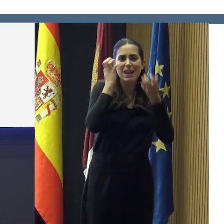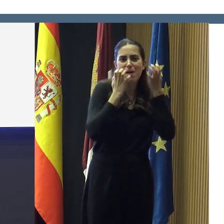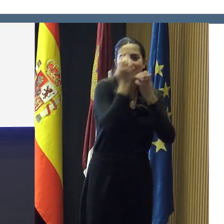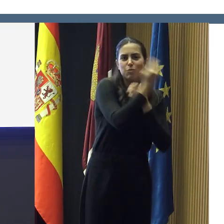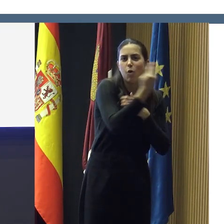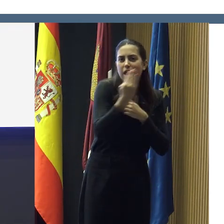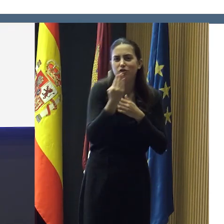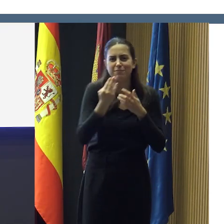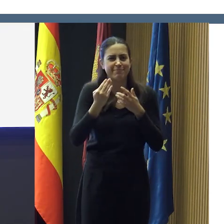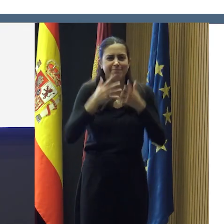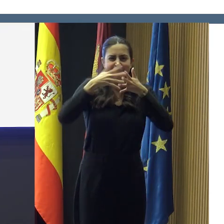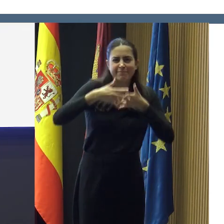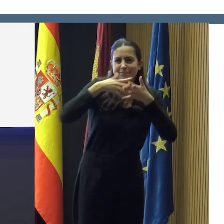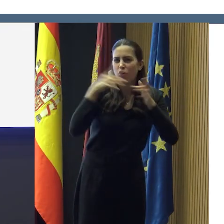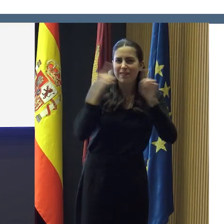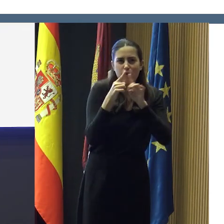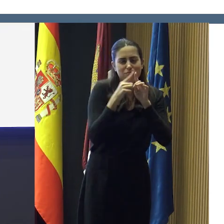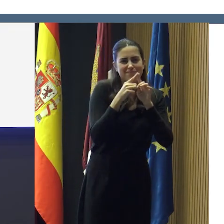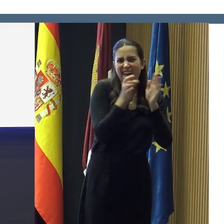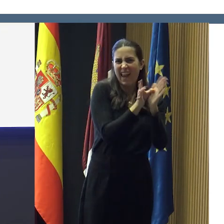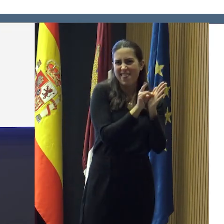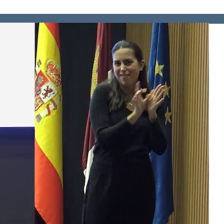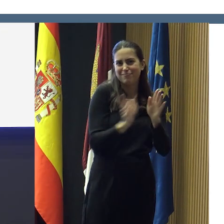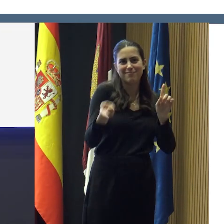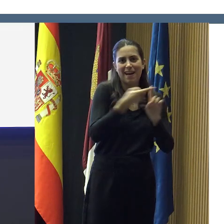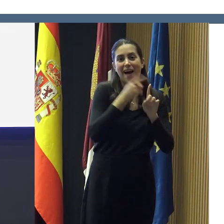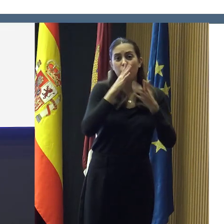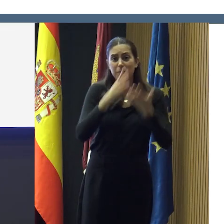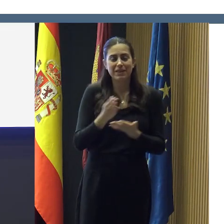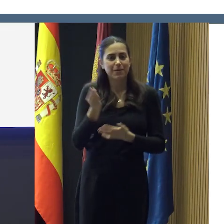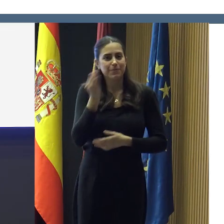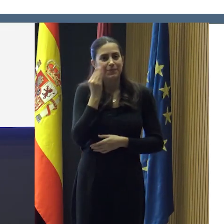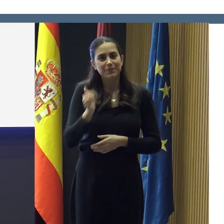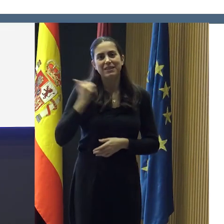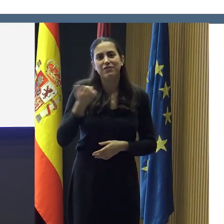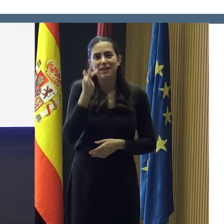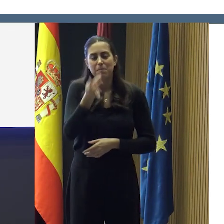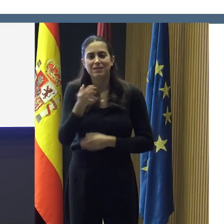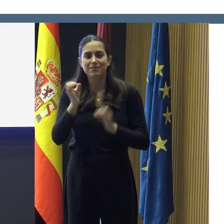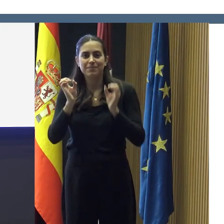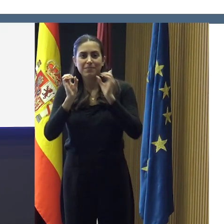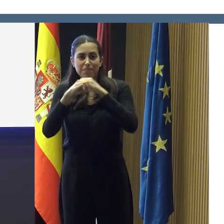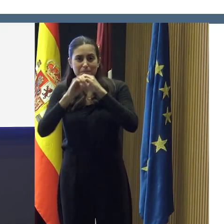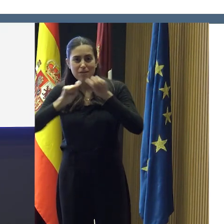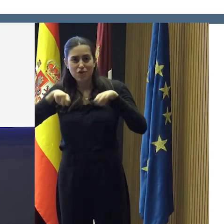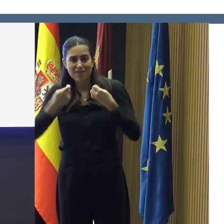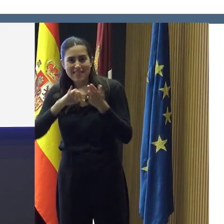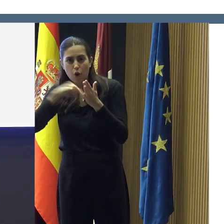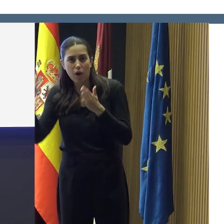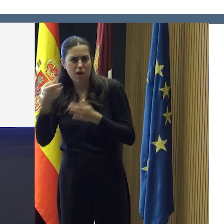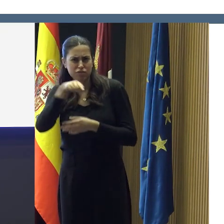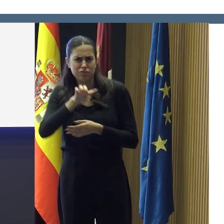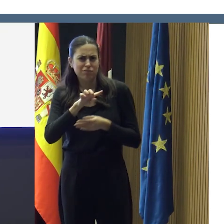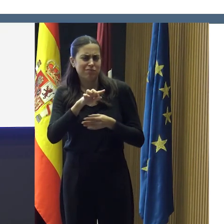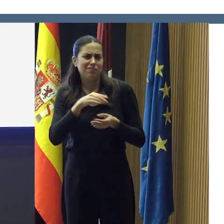sean lo mejores posibles. Y ahora, con la inteligencia artificial y con toda la biotecnología que se está desarrollando, yo creo que podemos hacerlo perfectamente sin llegar a